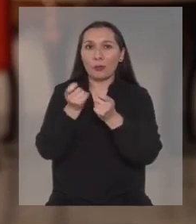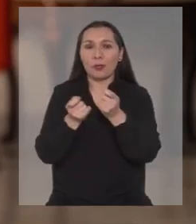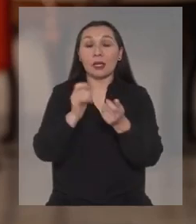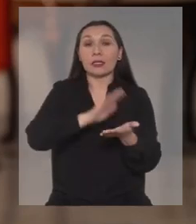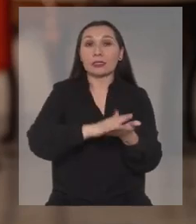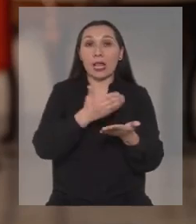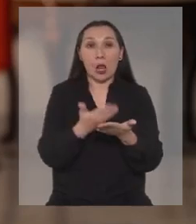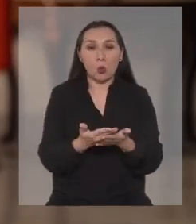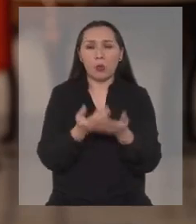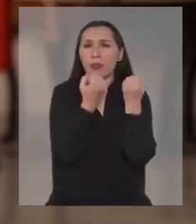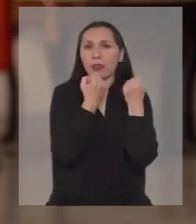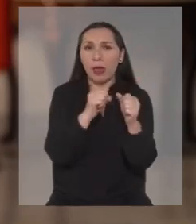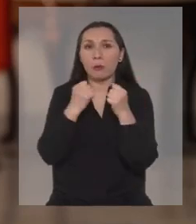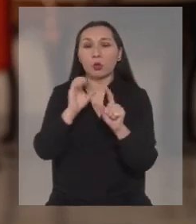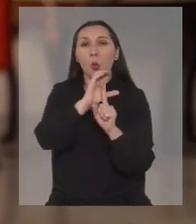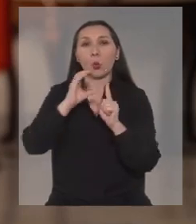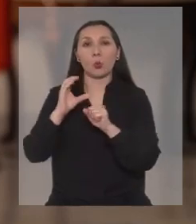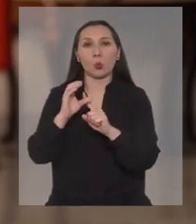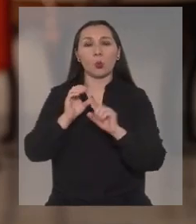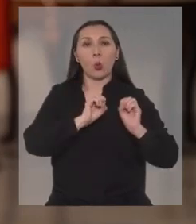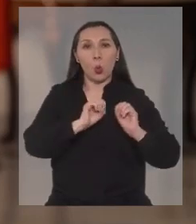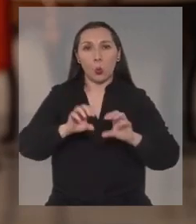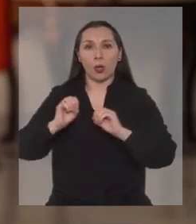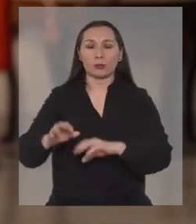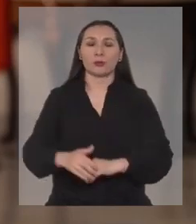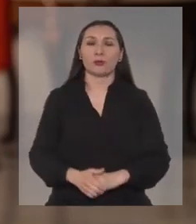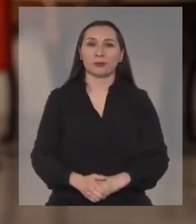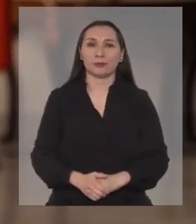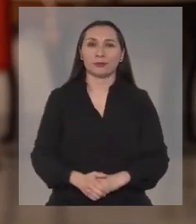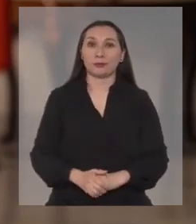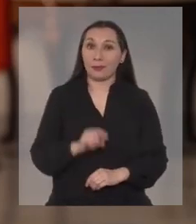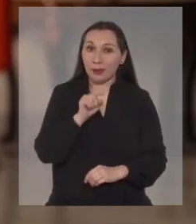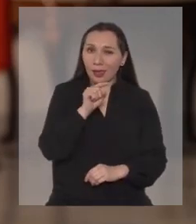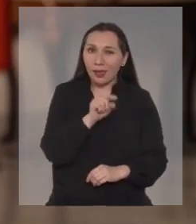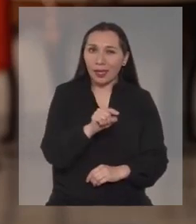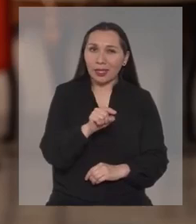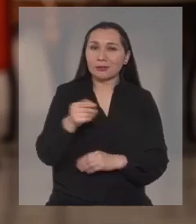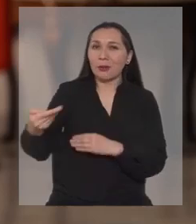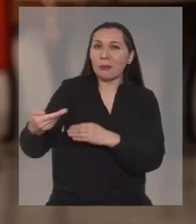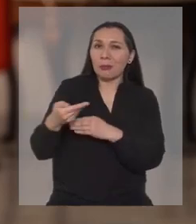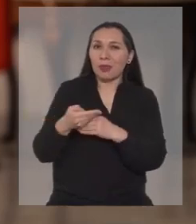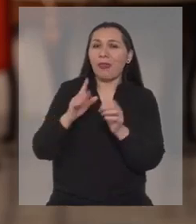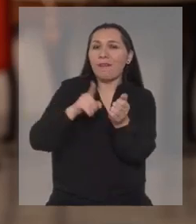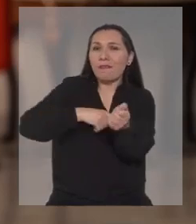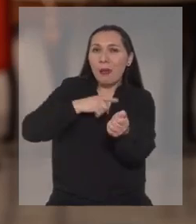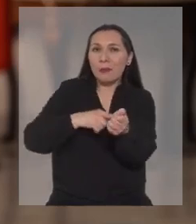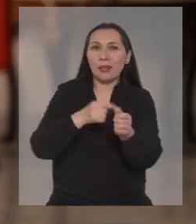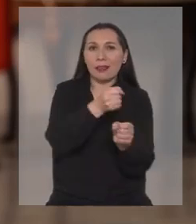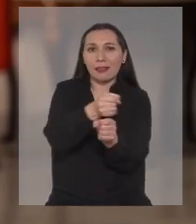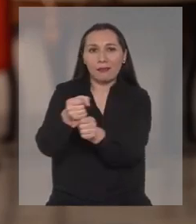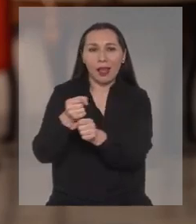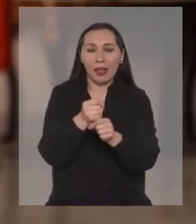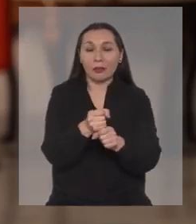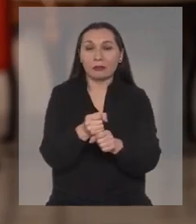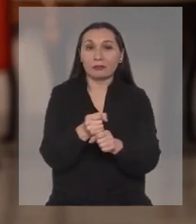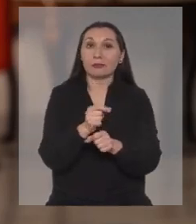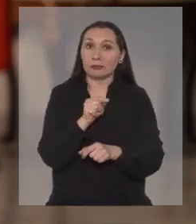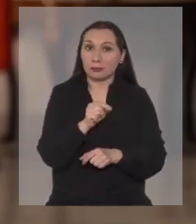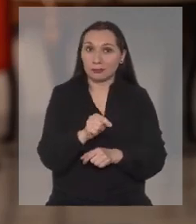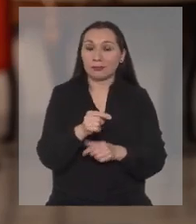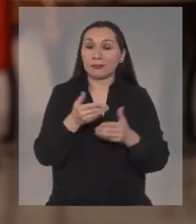para la salud el deporte la cultura y la educación eso es lo que nos piden las familias trabajadoras por